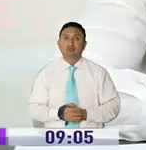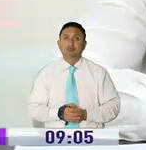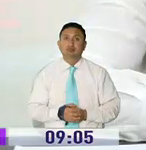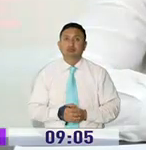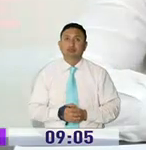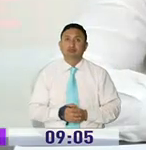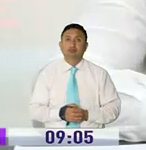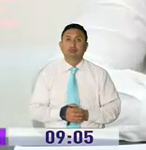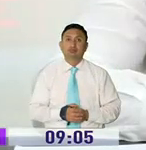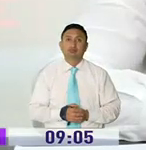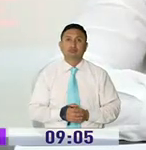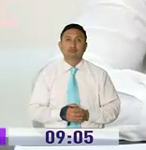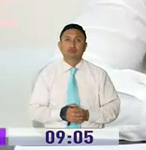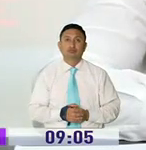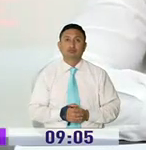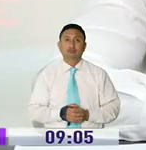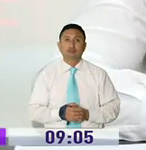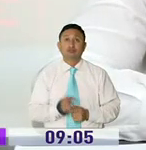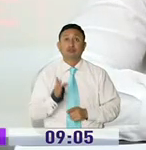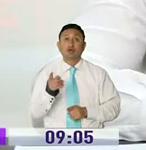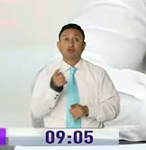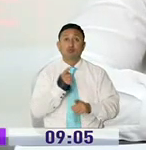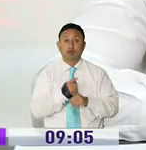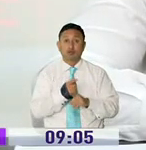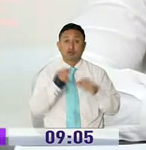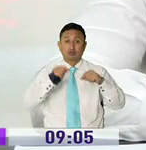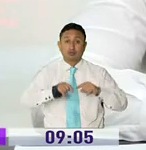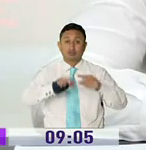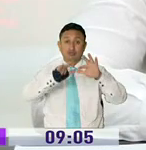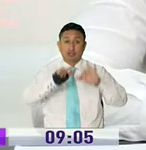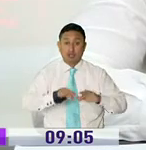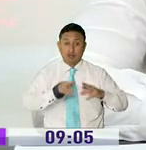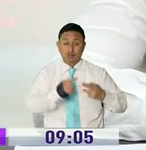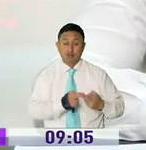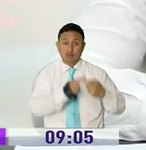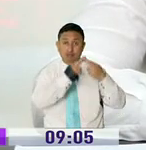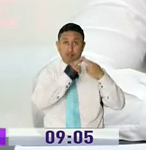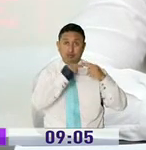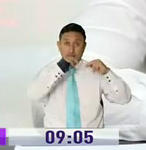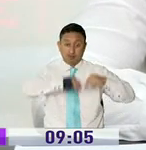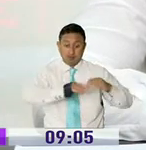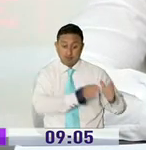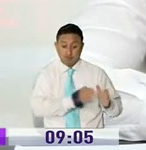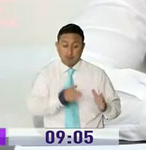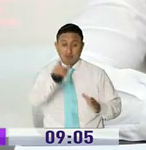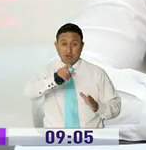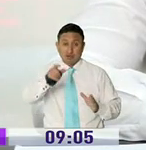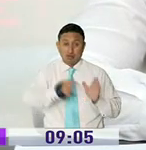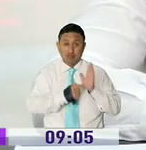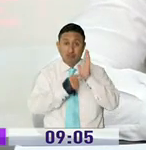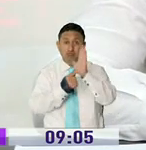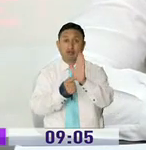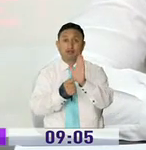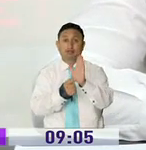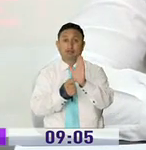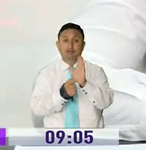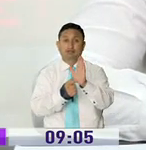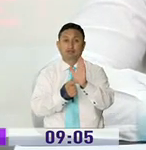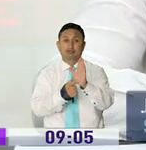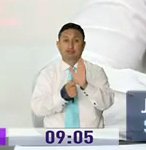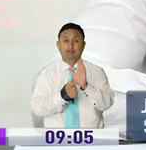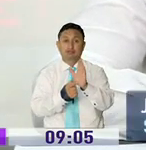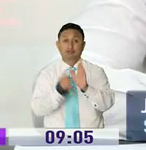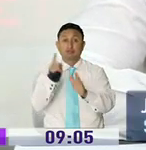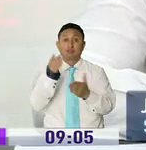Por eso, y porque a esta Secretaría le corresponde poner estos actos en conocimiento de las autoridades, no solamente